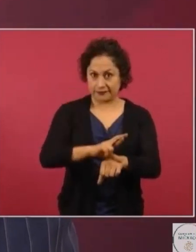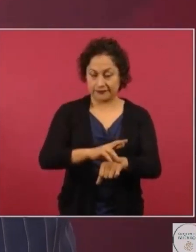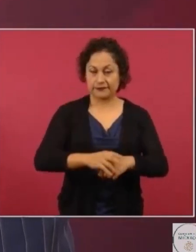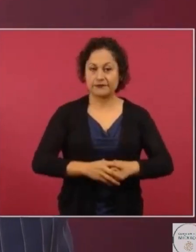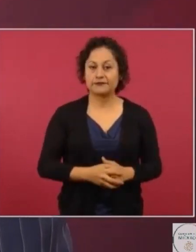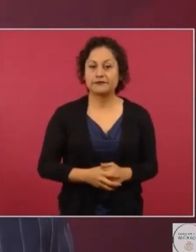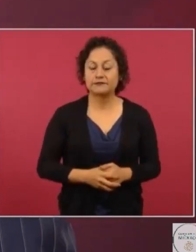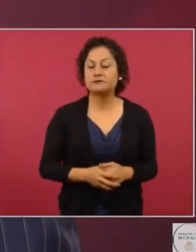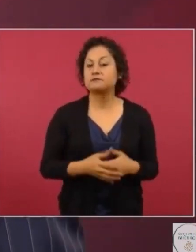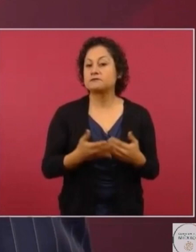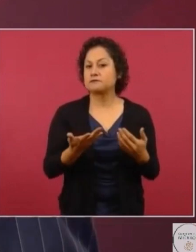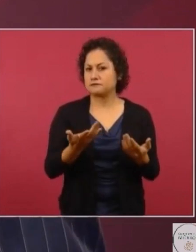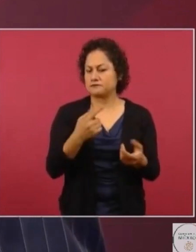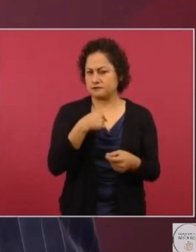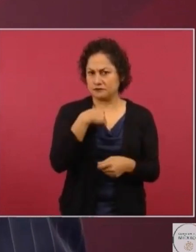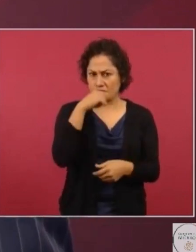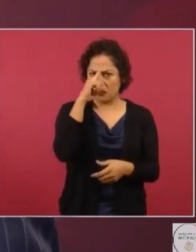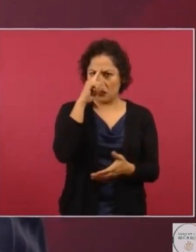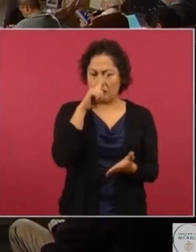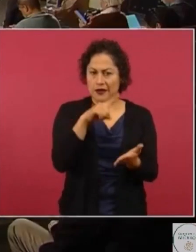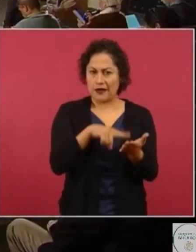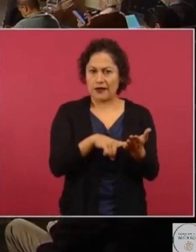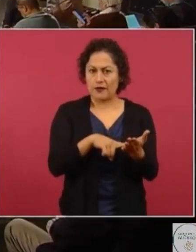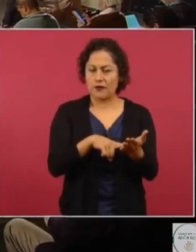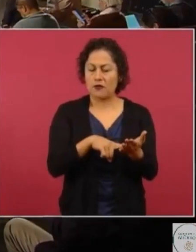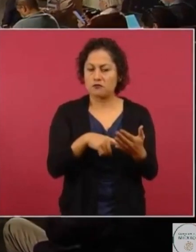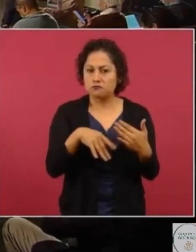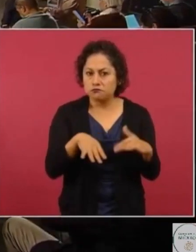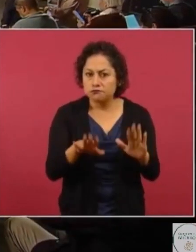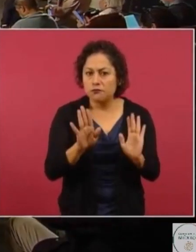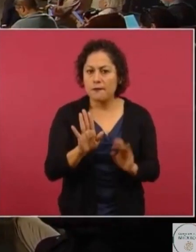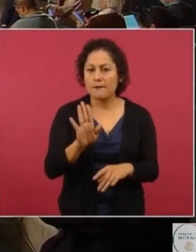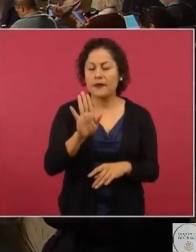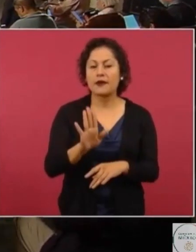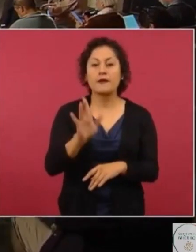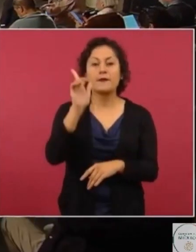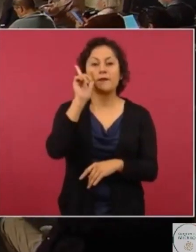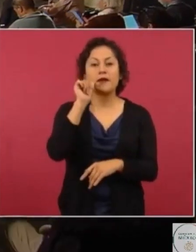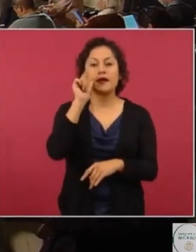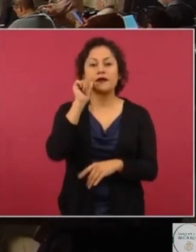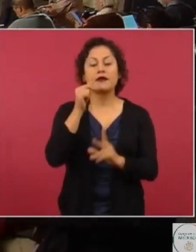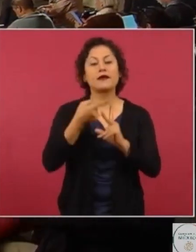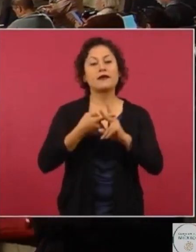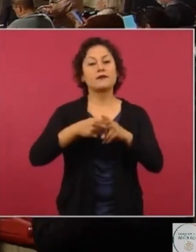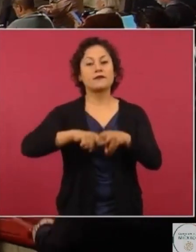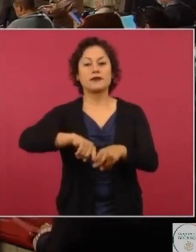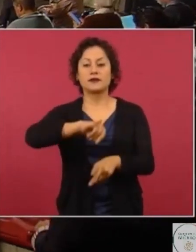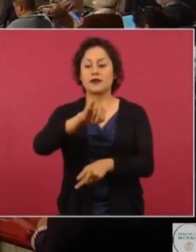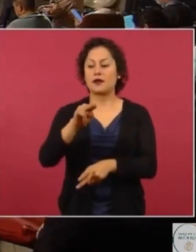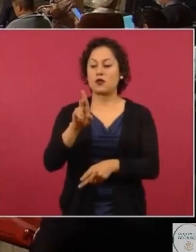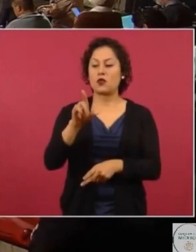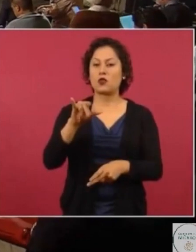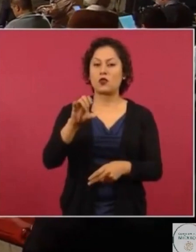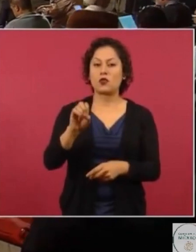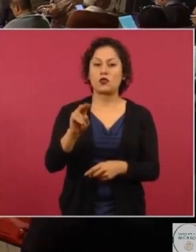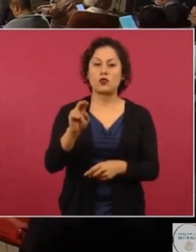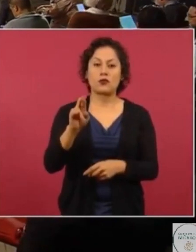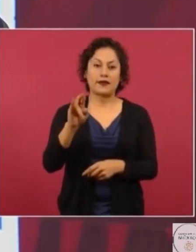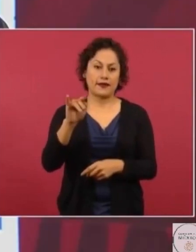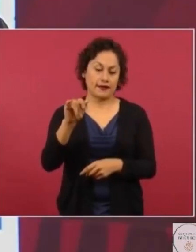Creo que va a abrir mañana Julio Urías. Él es el que